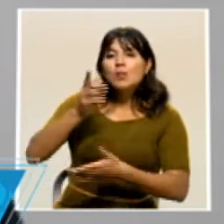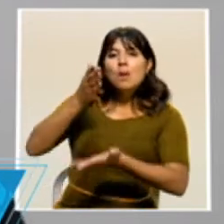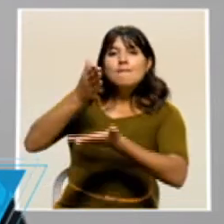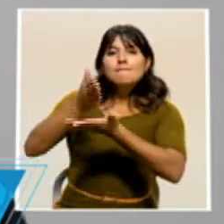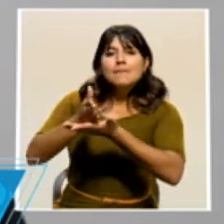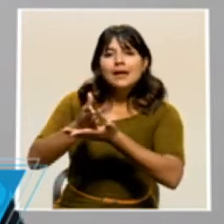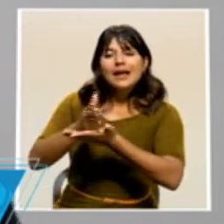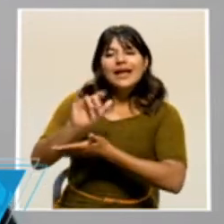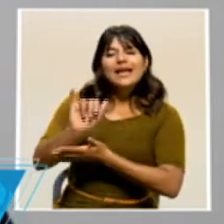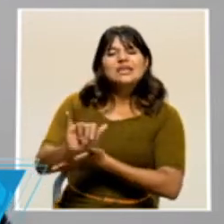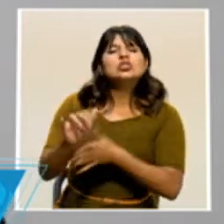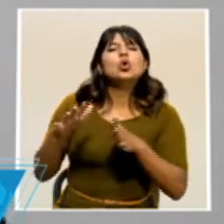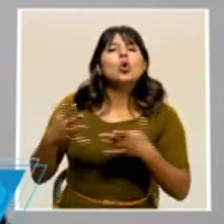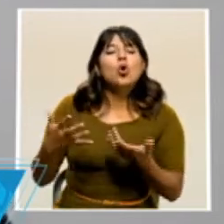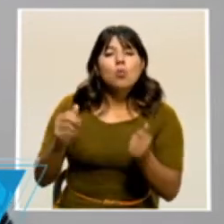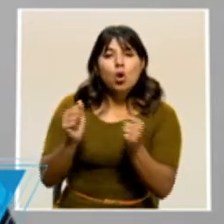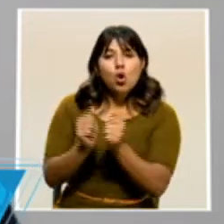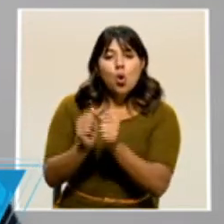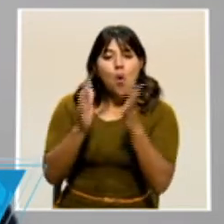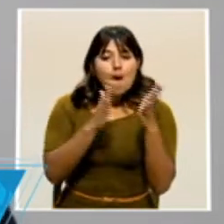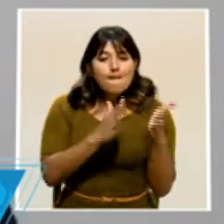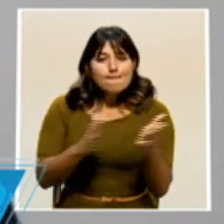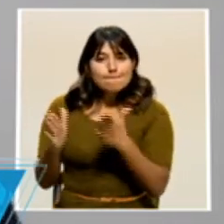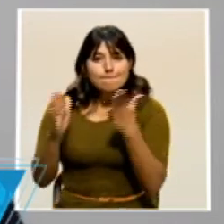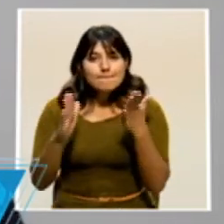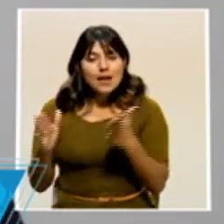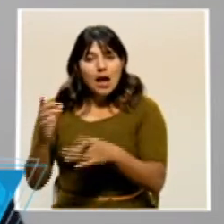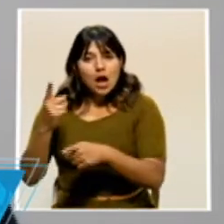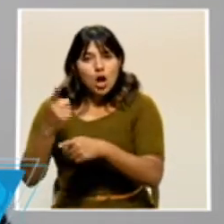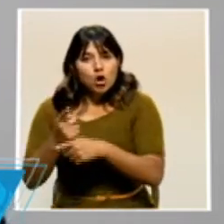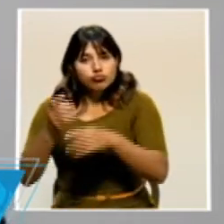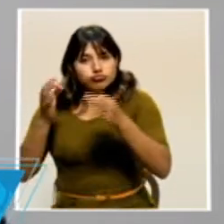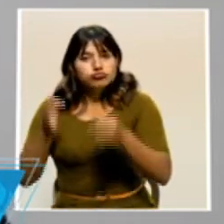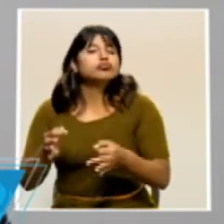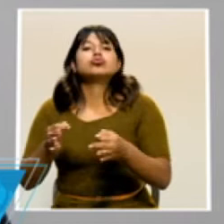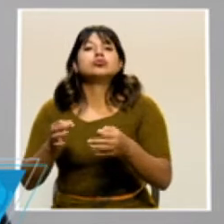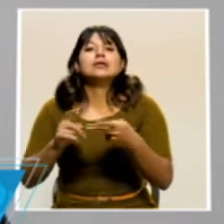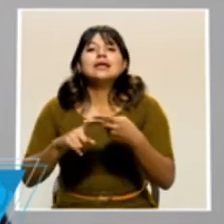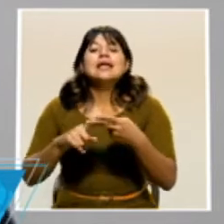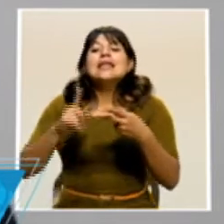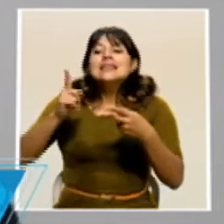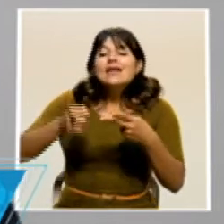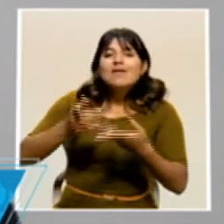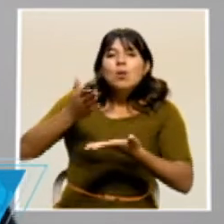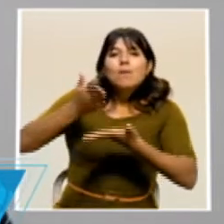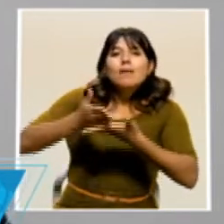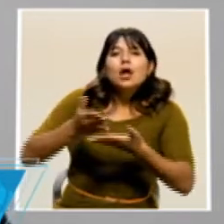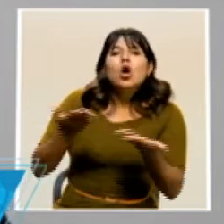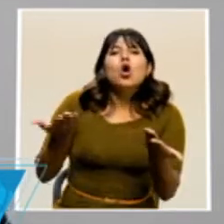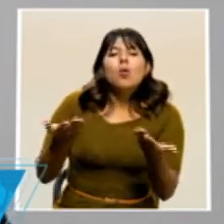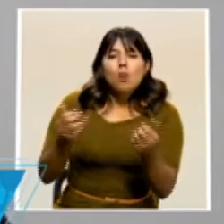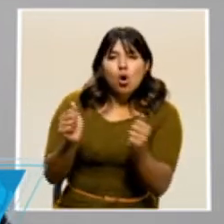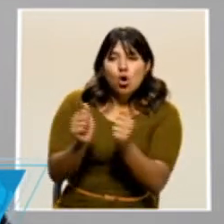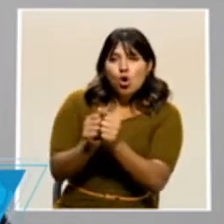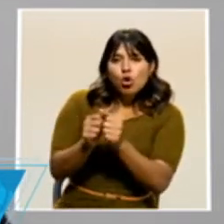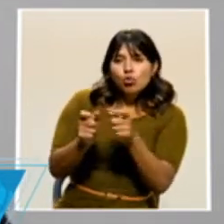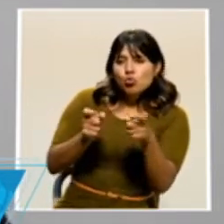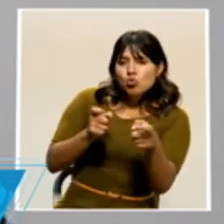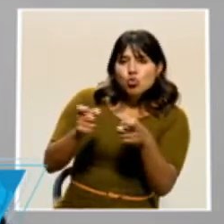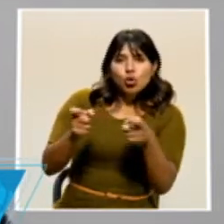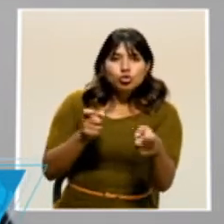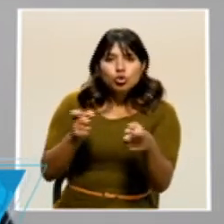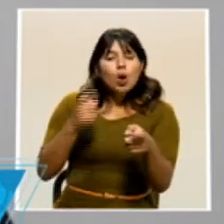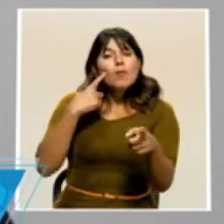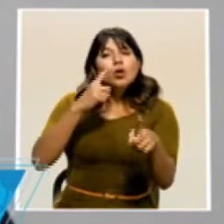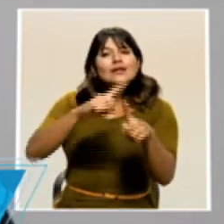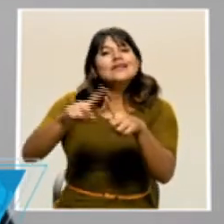y eficaces, hay que mitigarla con controles cruzados entre aduanas y tributación,